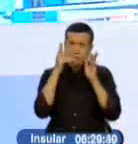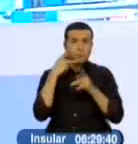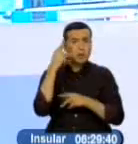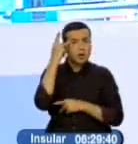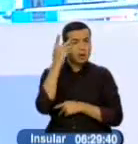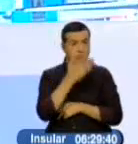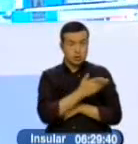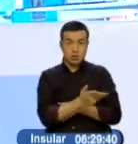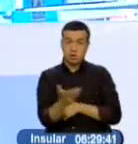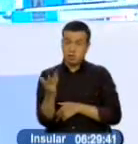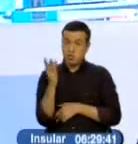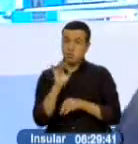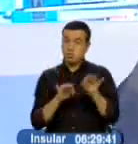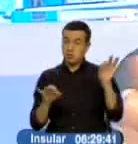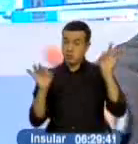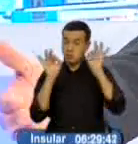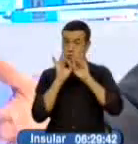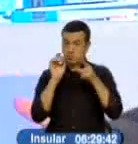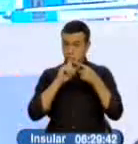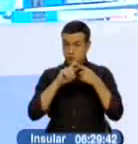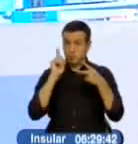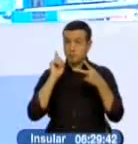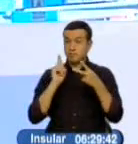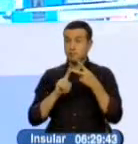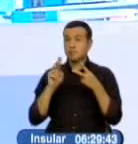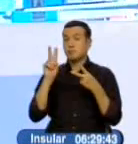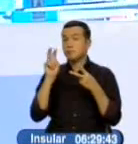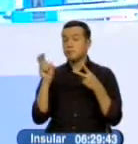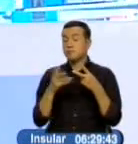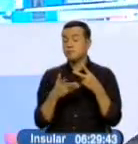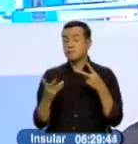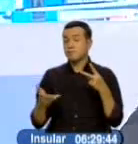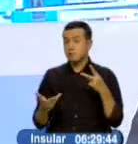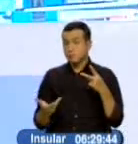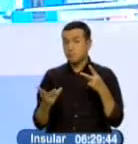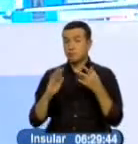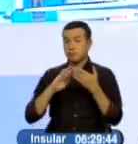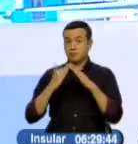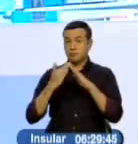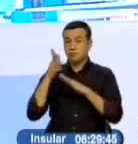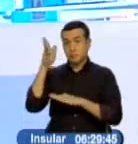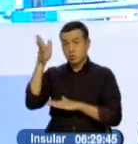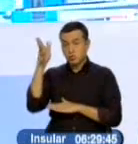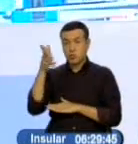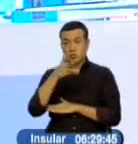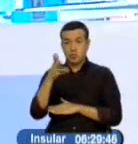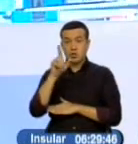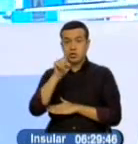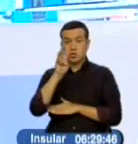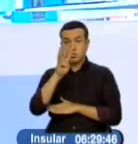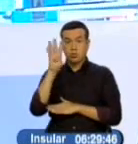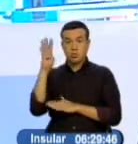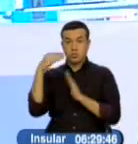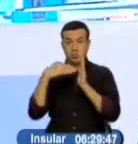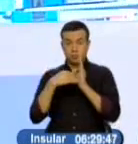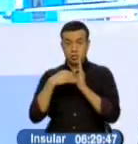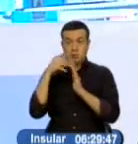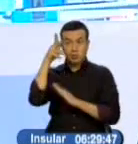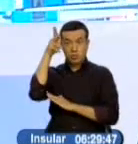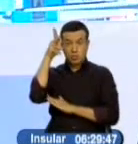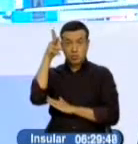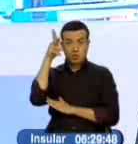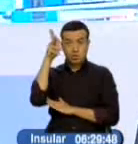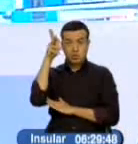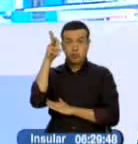Entonces hay un elemento fundamental. El otro es justamente la comunidad de los docentes. Estamos hablando de 144.000 profesores